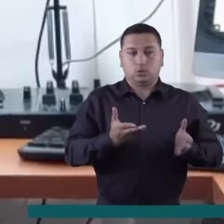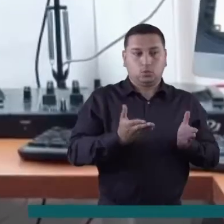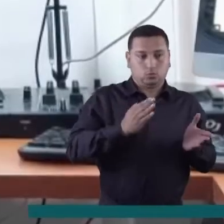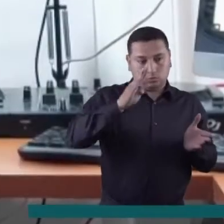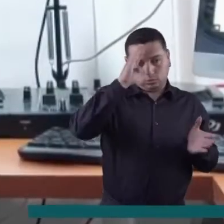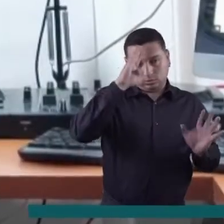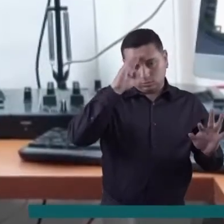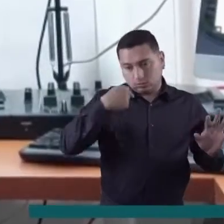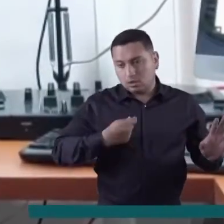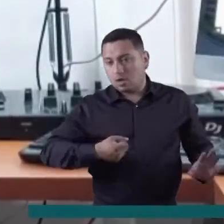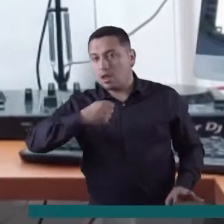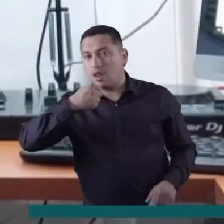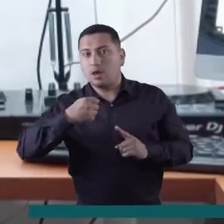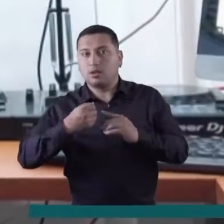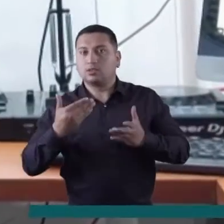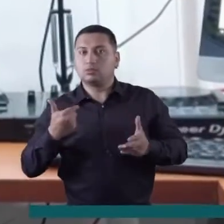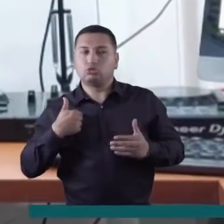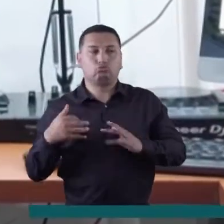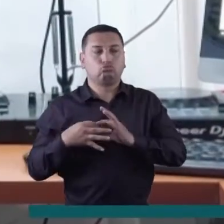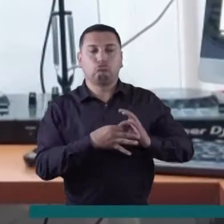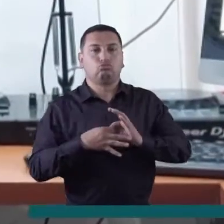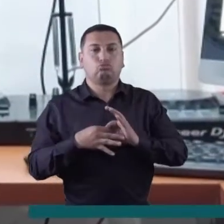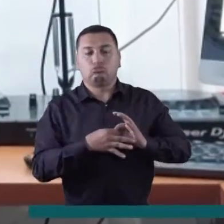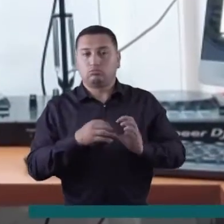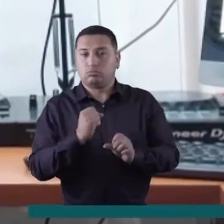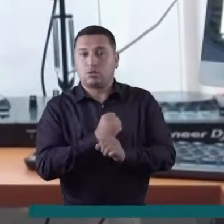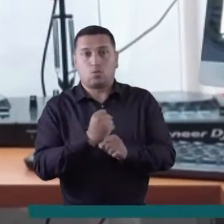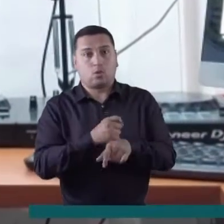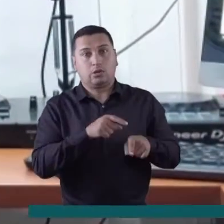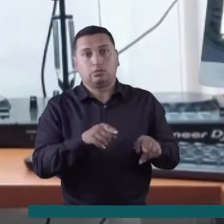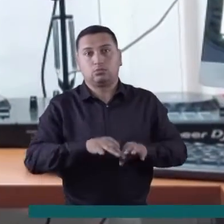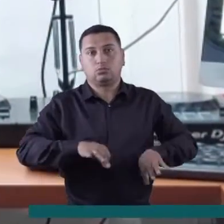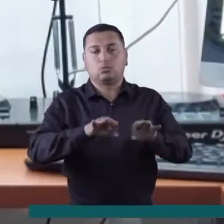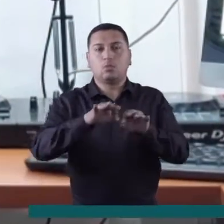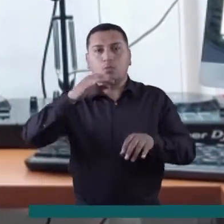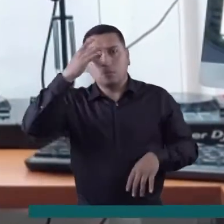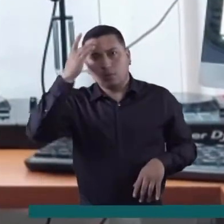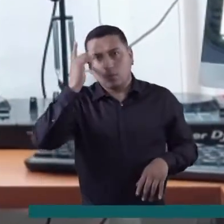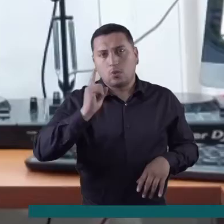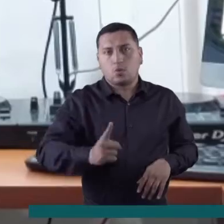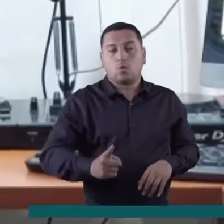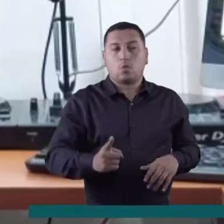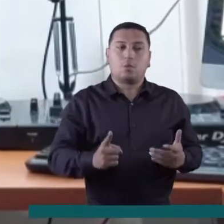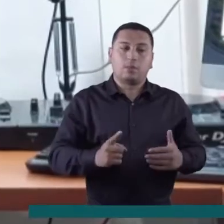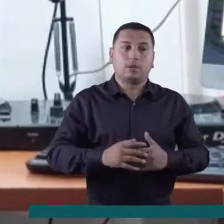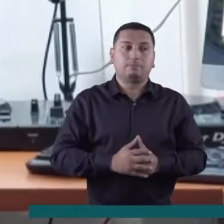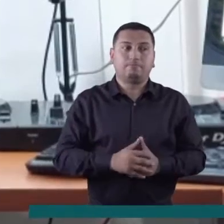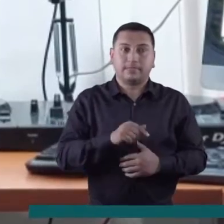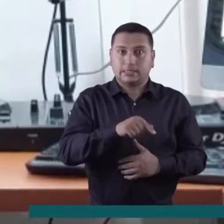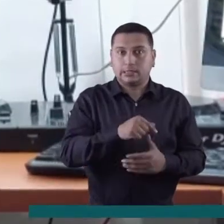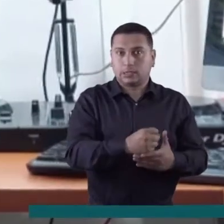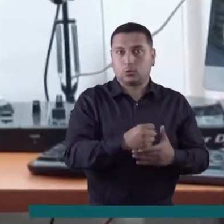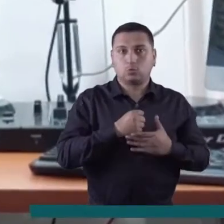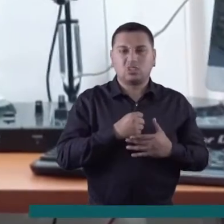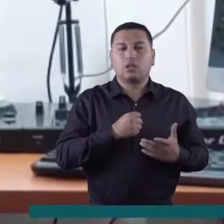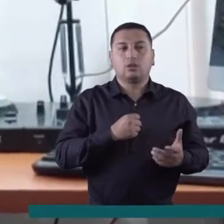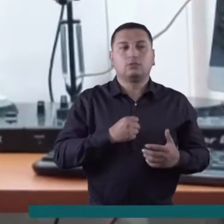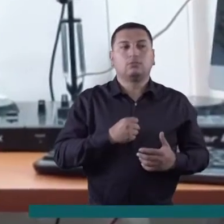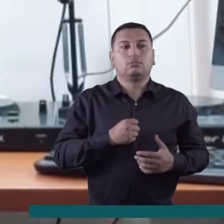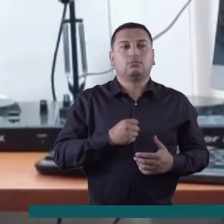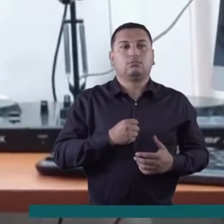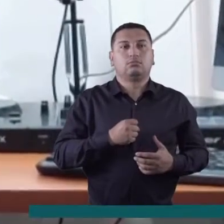mediante el servicio de policía a través de los micrófonos. Es una labor que es muy importante porque no solo logramos prevenir